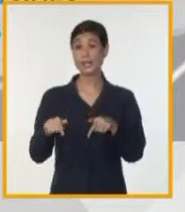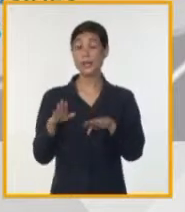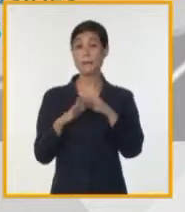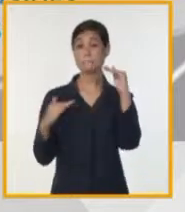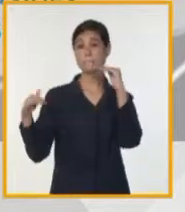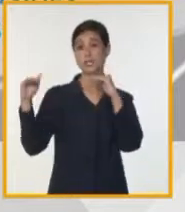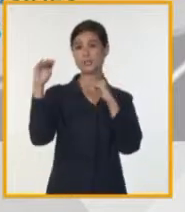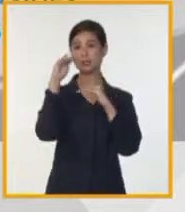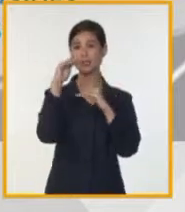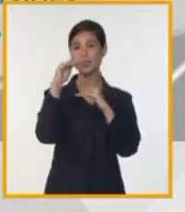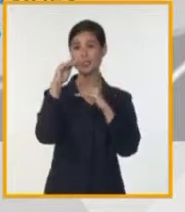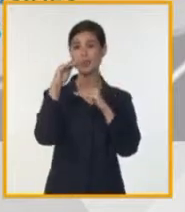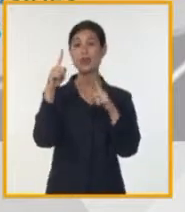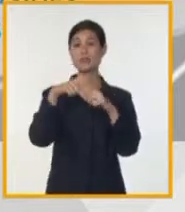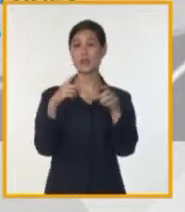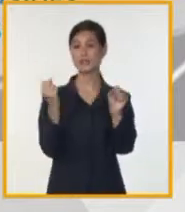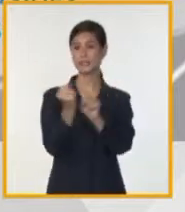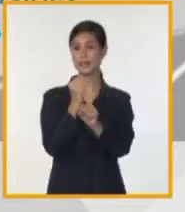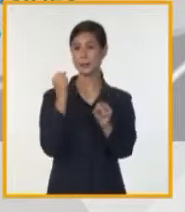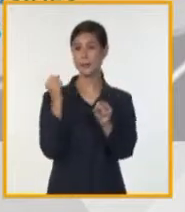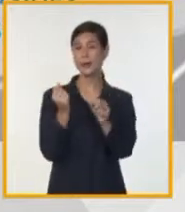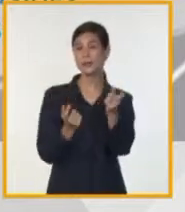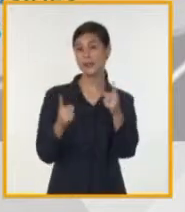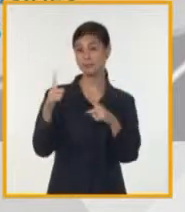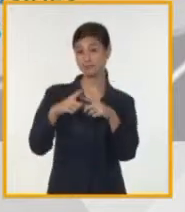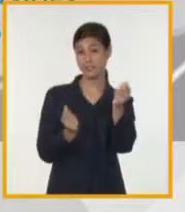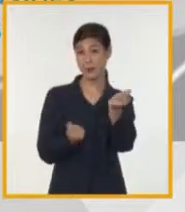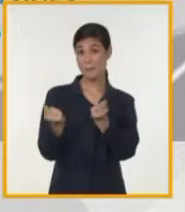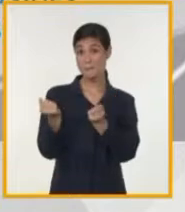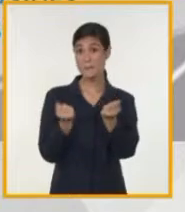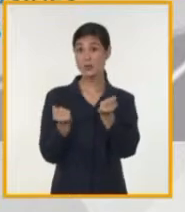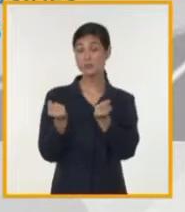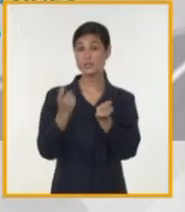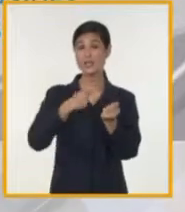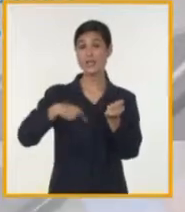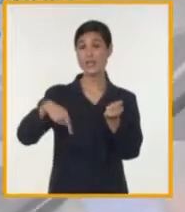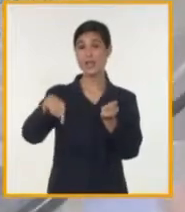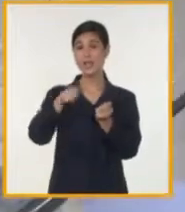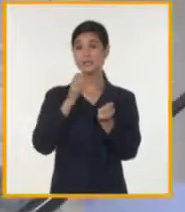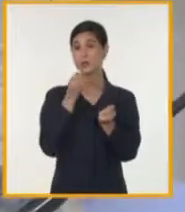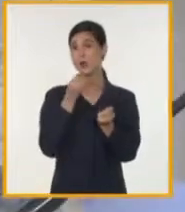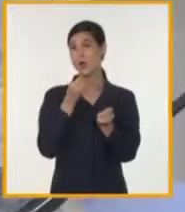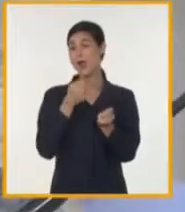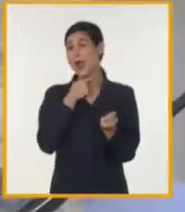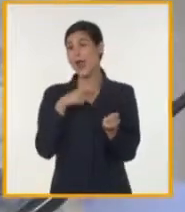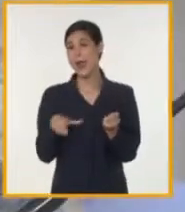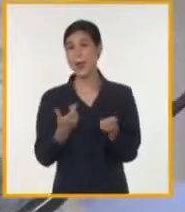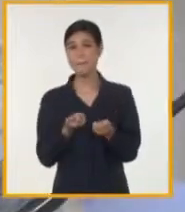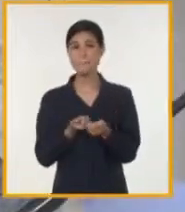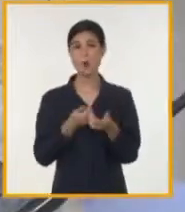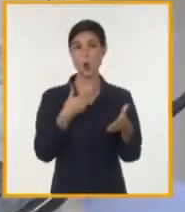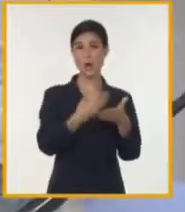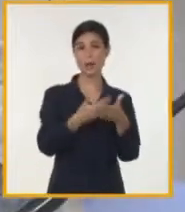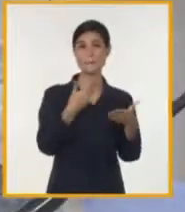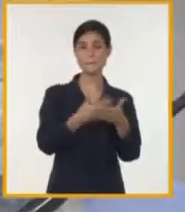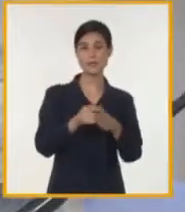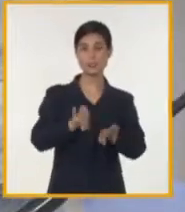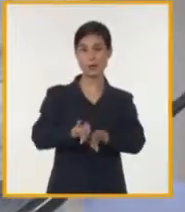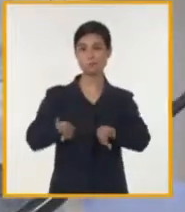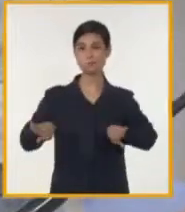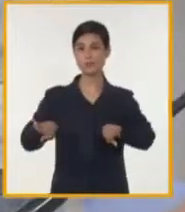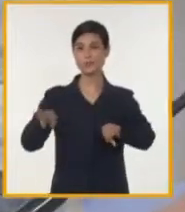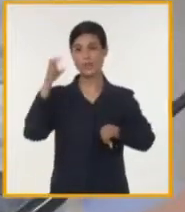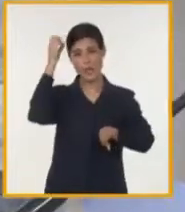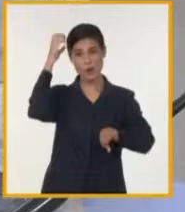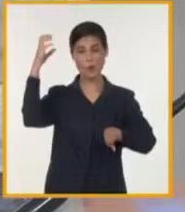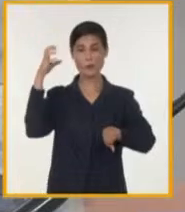Transporte para separar las misiones estatales de las empresariales. Y ahí surgieron 4 OSDE, de las